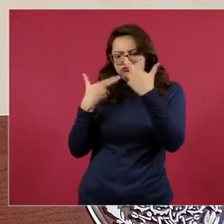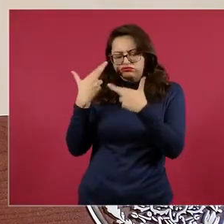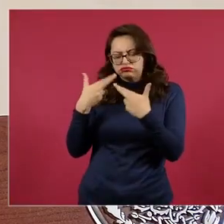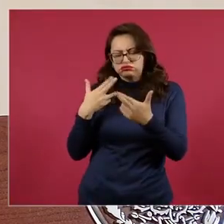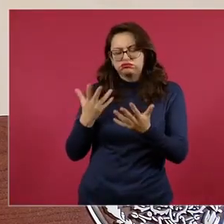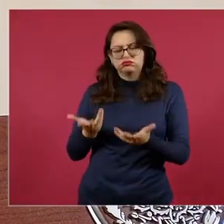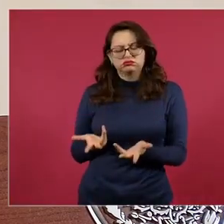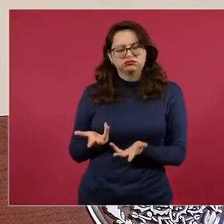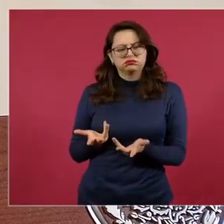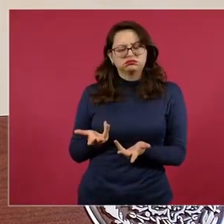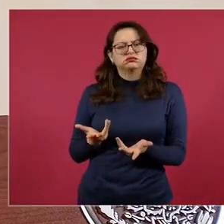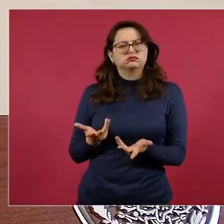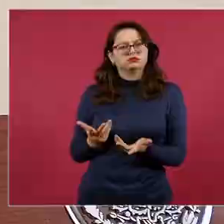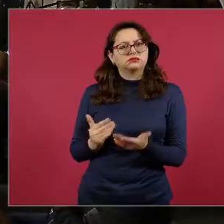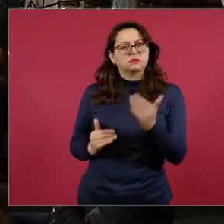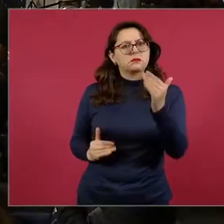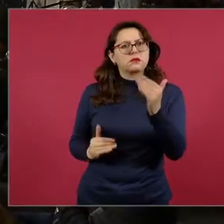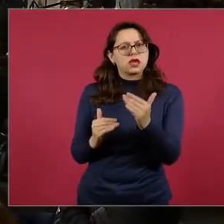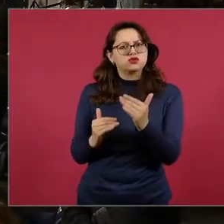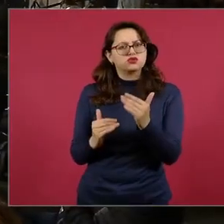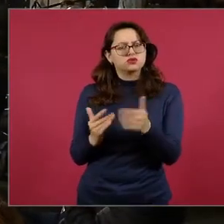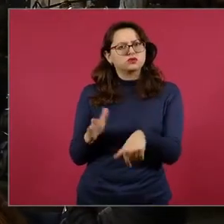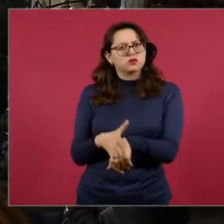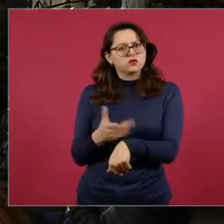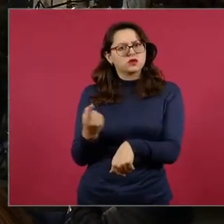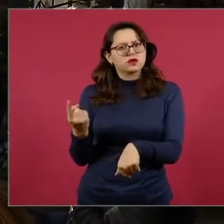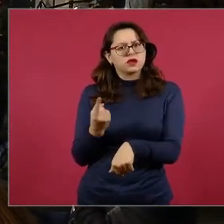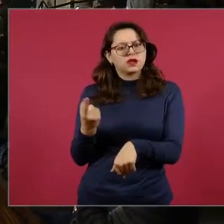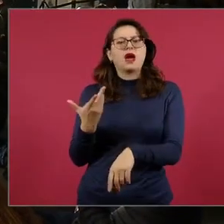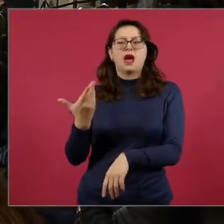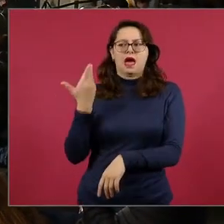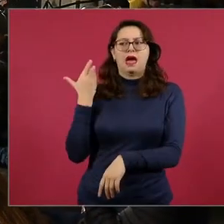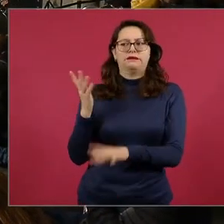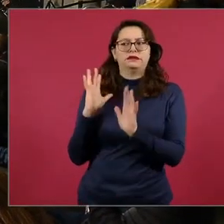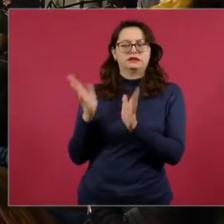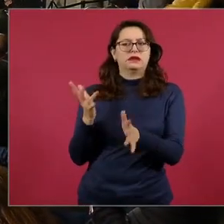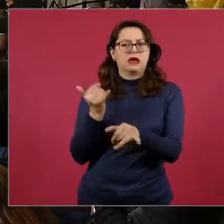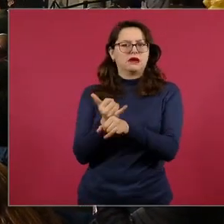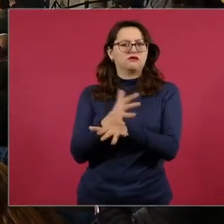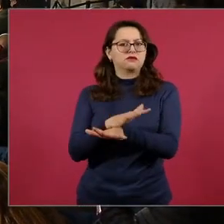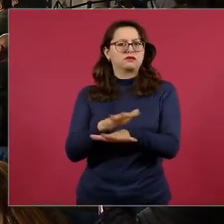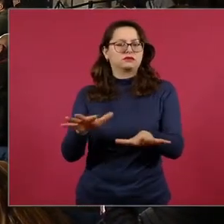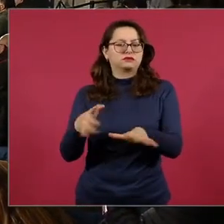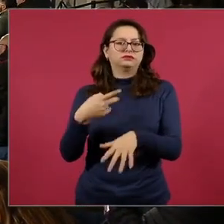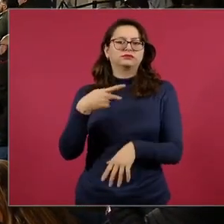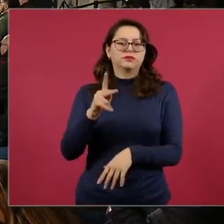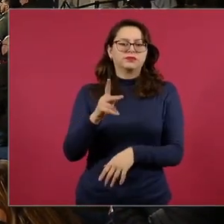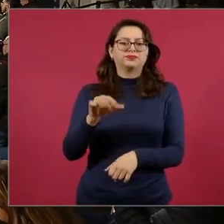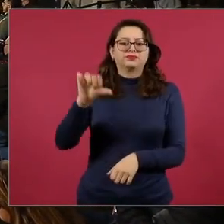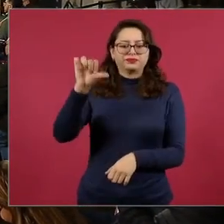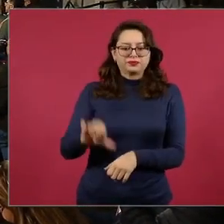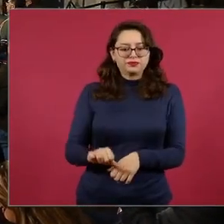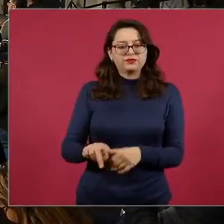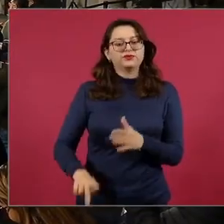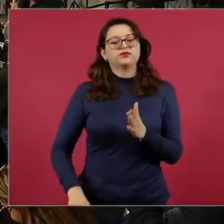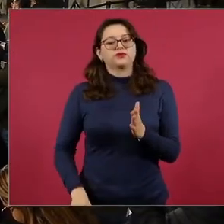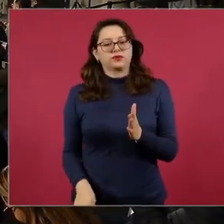nuevo a informar para que todo mundo tenga